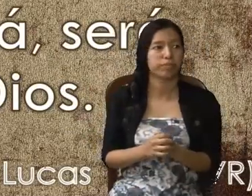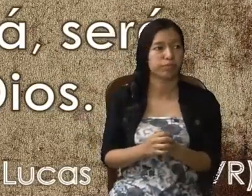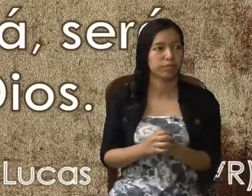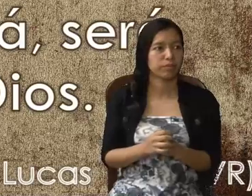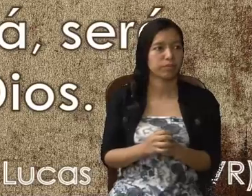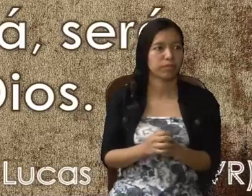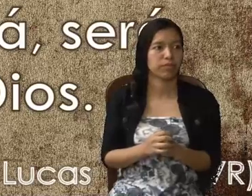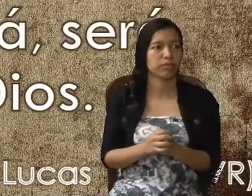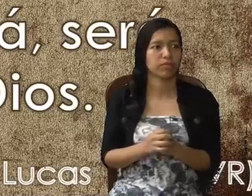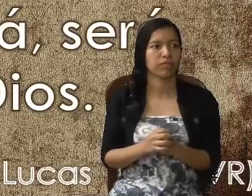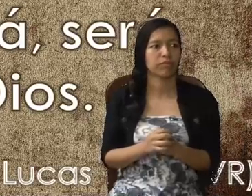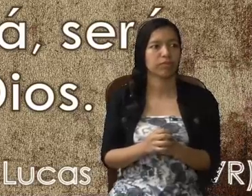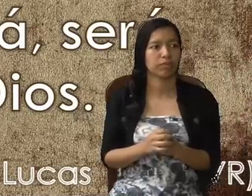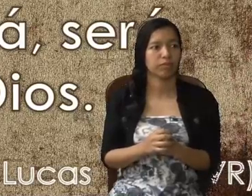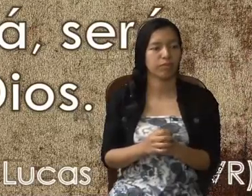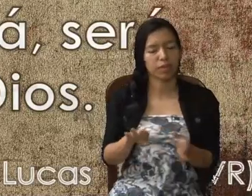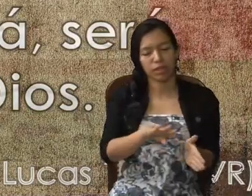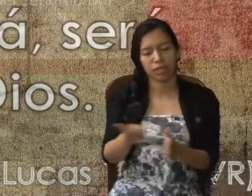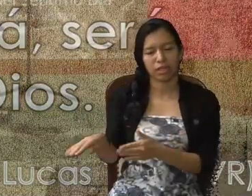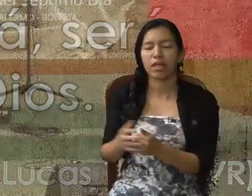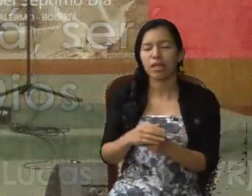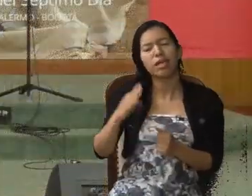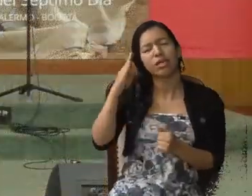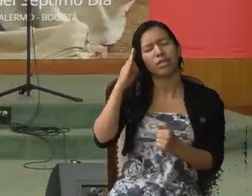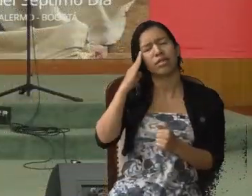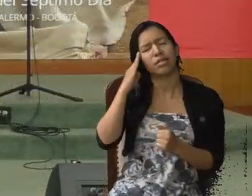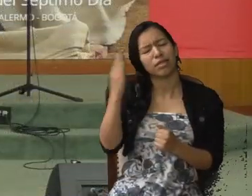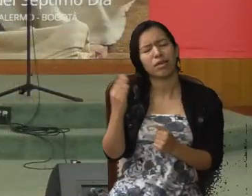una maravilla confirmar que